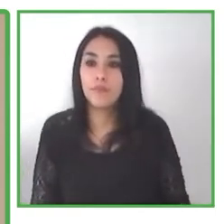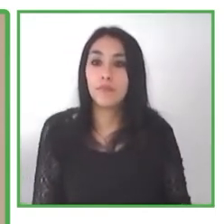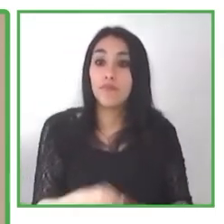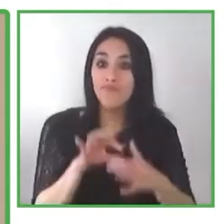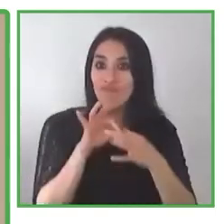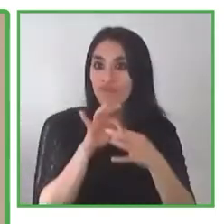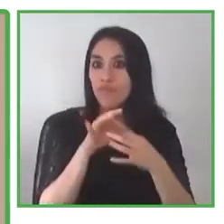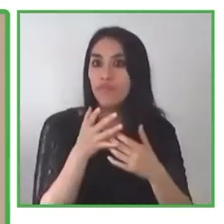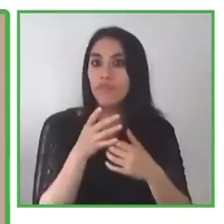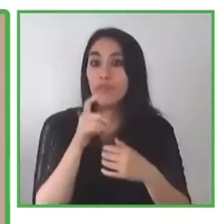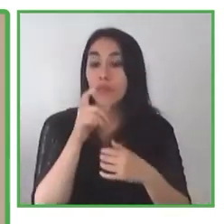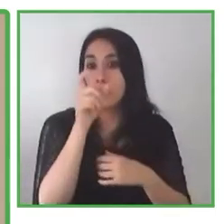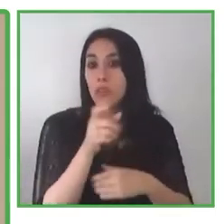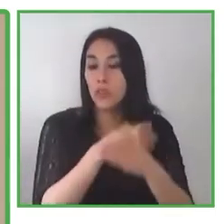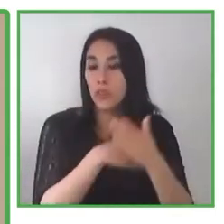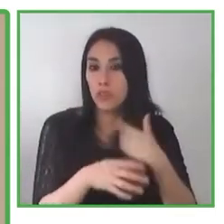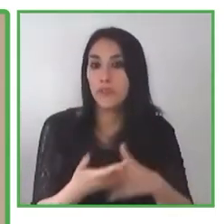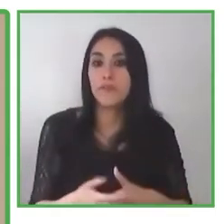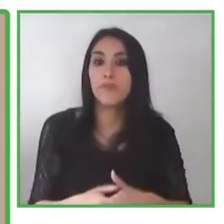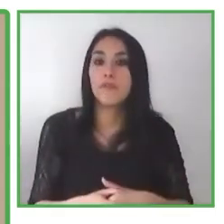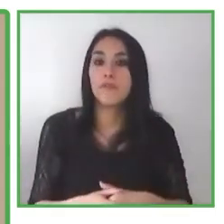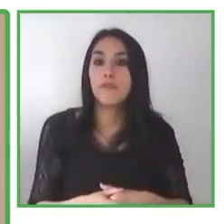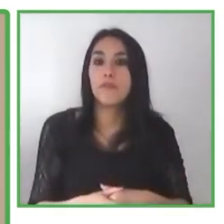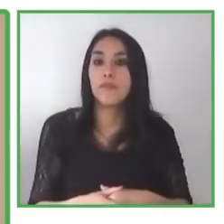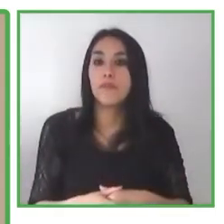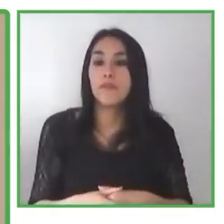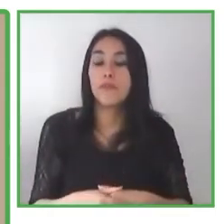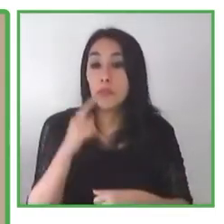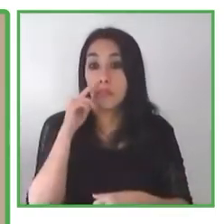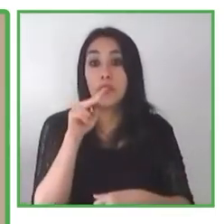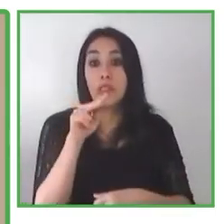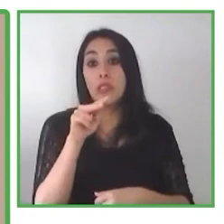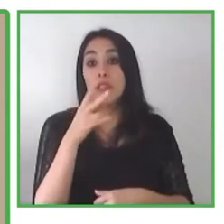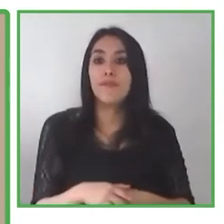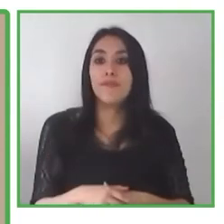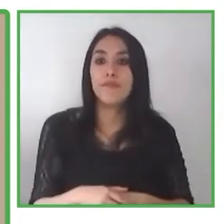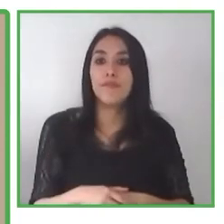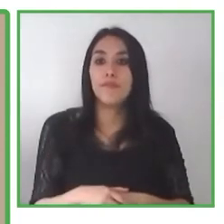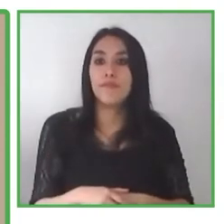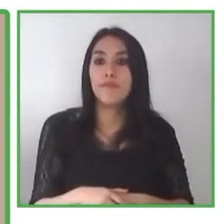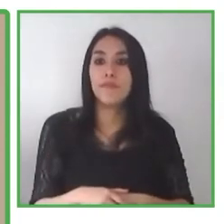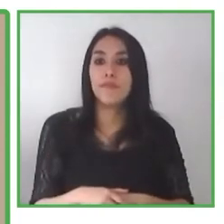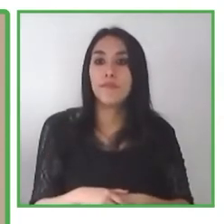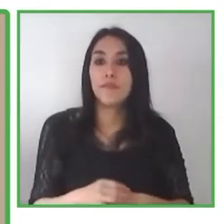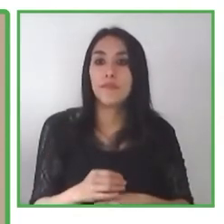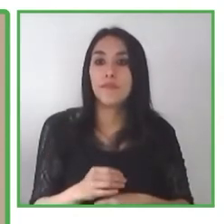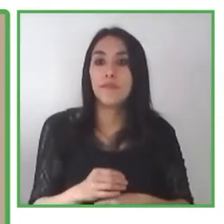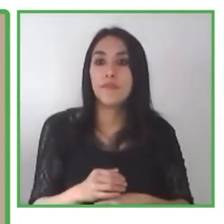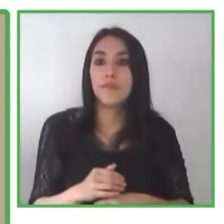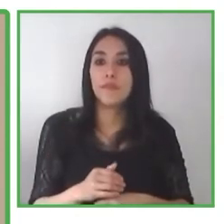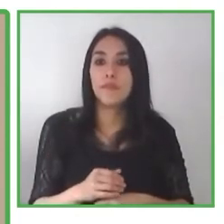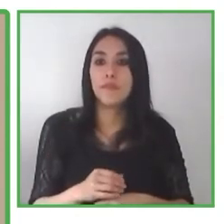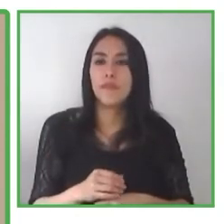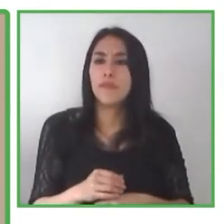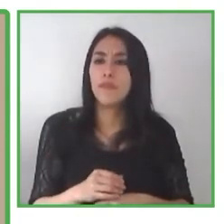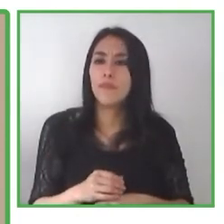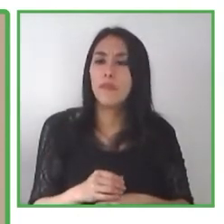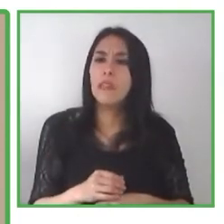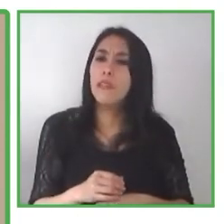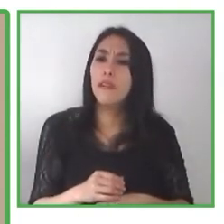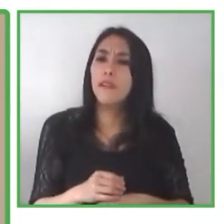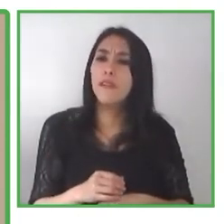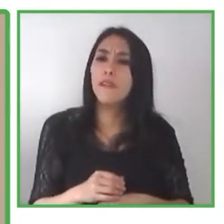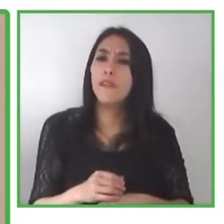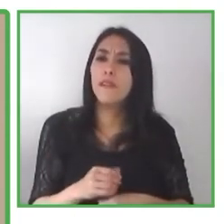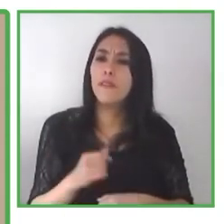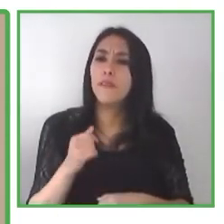la evaluación de las políticas y en sus resultados es algo que también es necesario para mejorar la